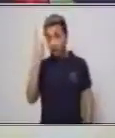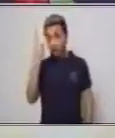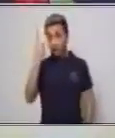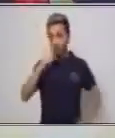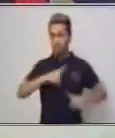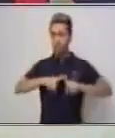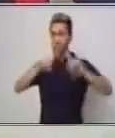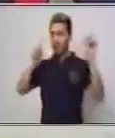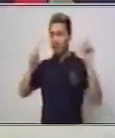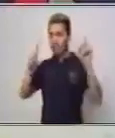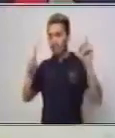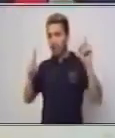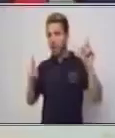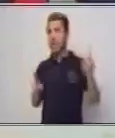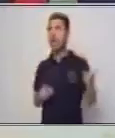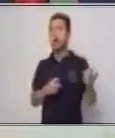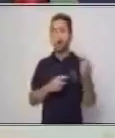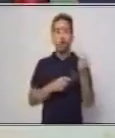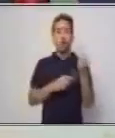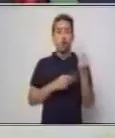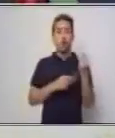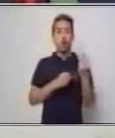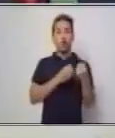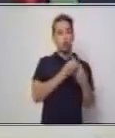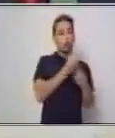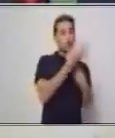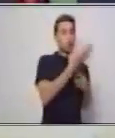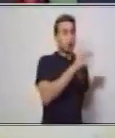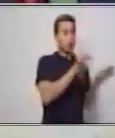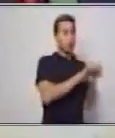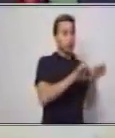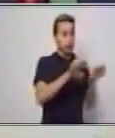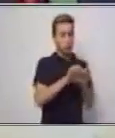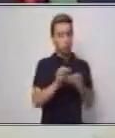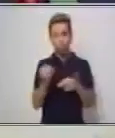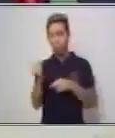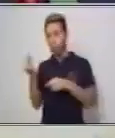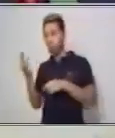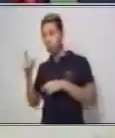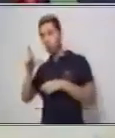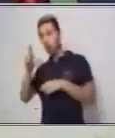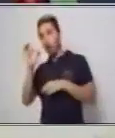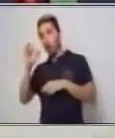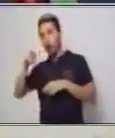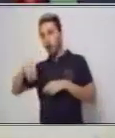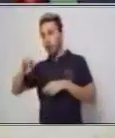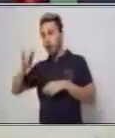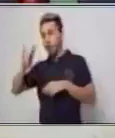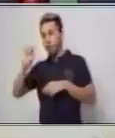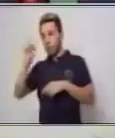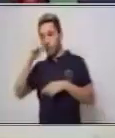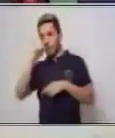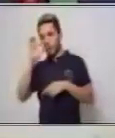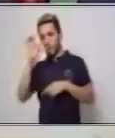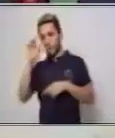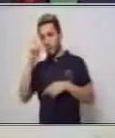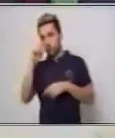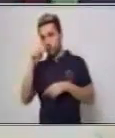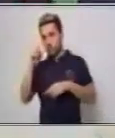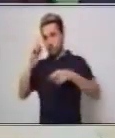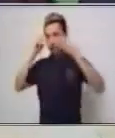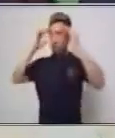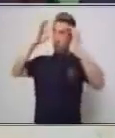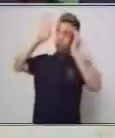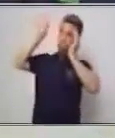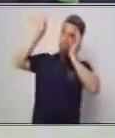diferencia entre números primos y los números compuestos. Algunos nos vamos hasta el planeta Marte y decimos, no, eso